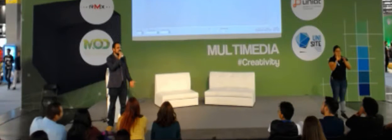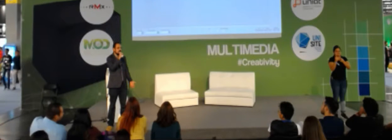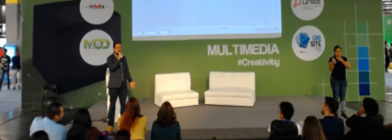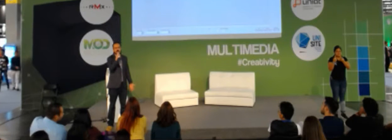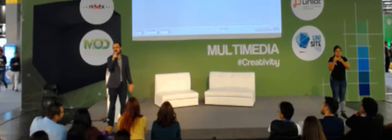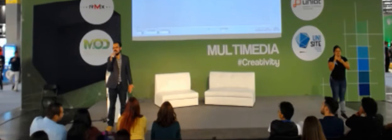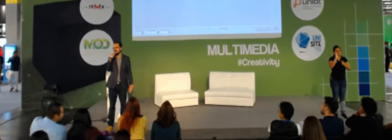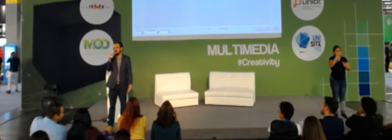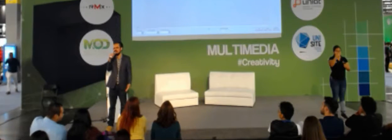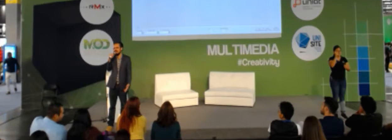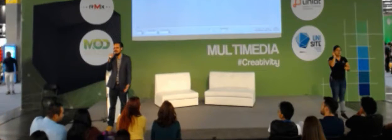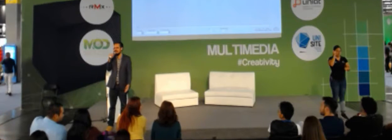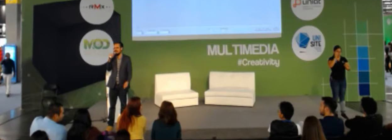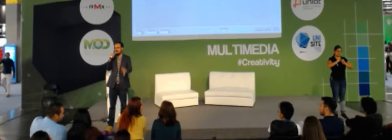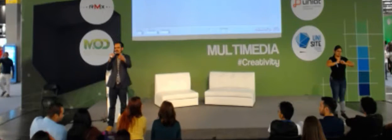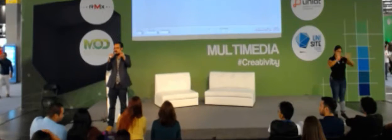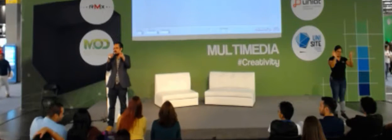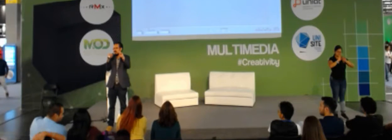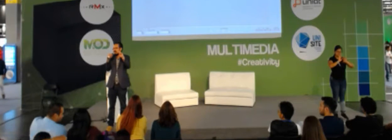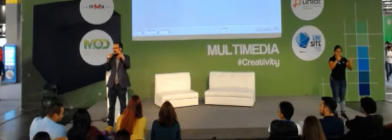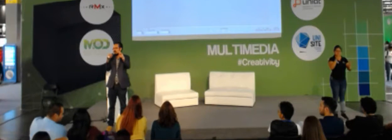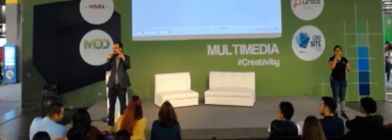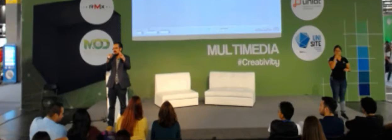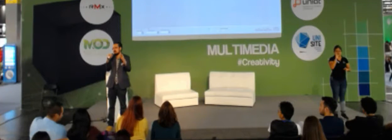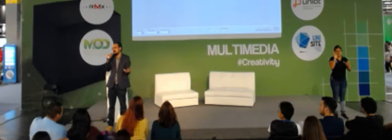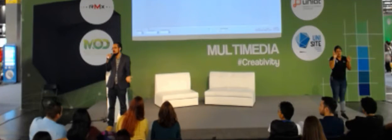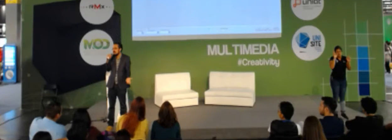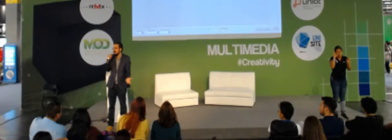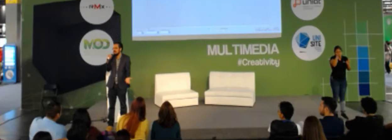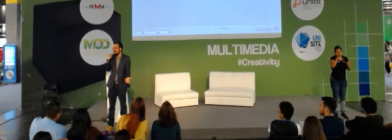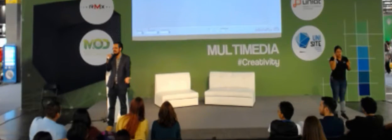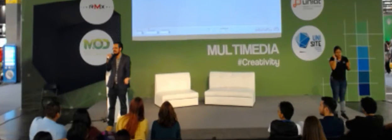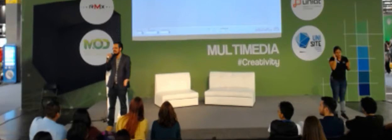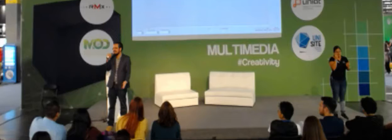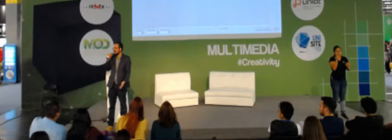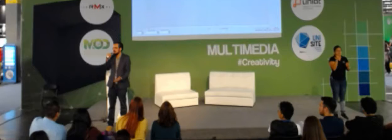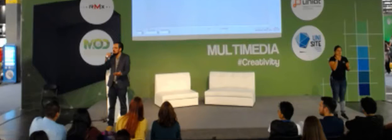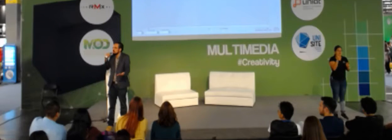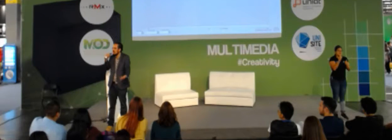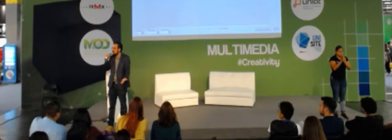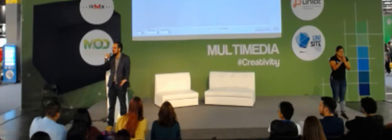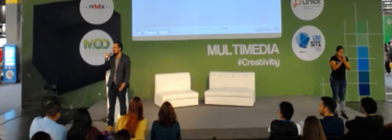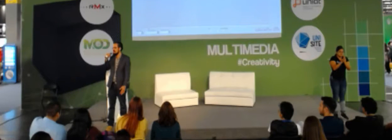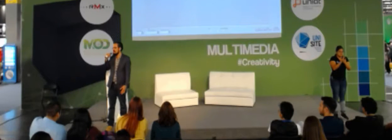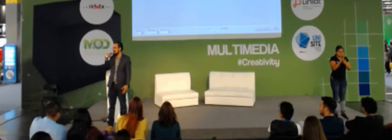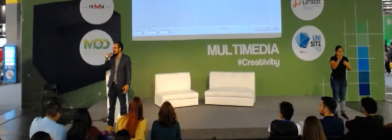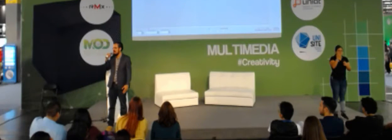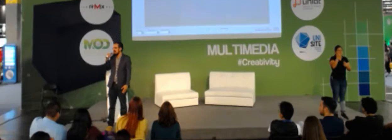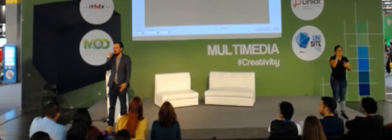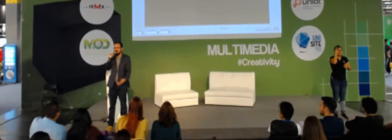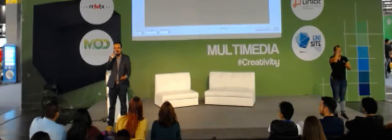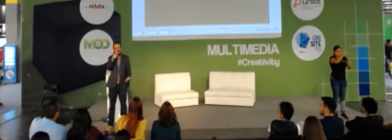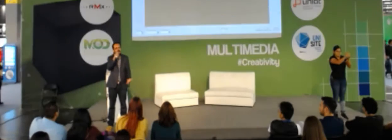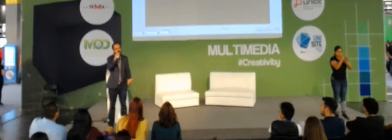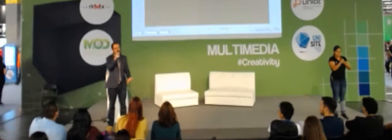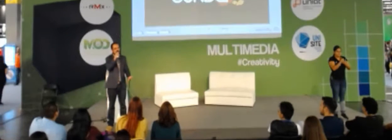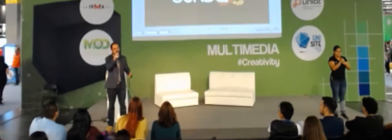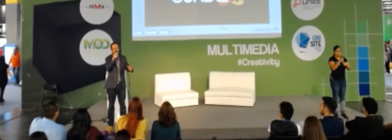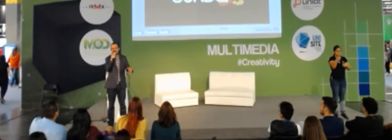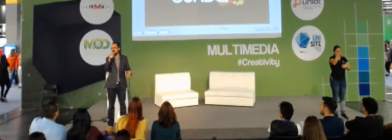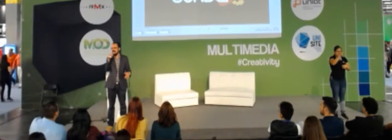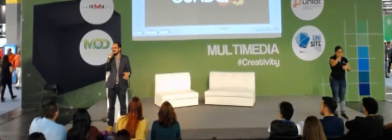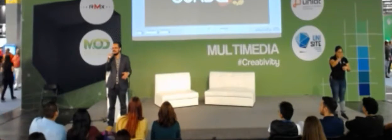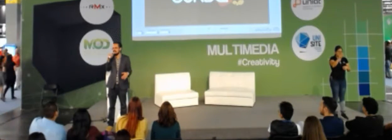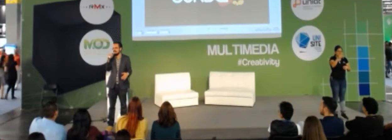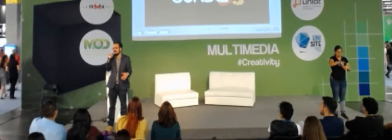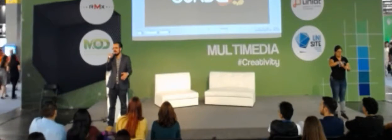pueda transmitir por ahí. Hacemos changuitos y esperamos también que nos ayuden a que los medios de comunicación en